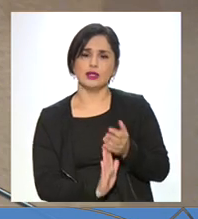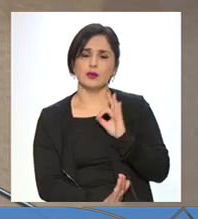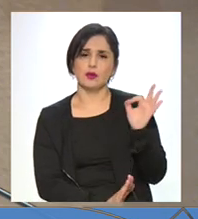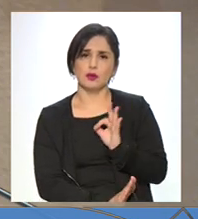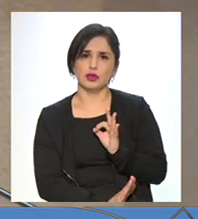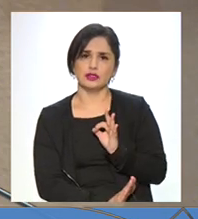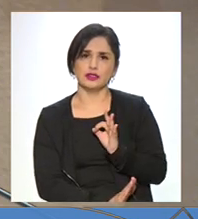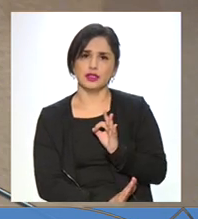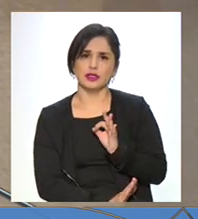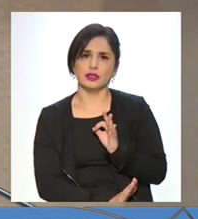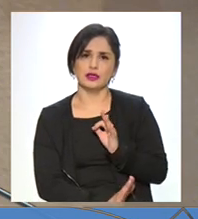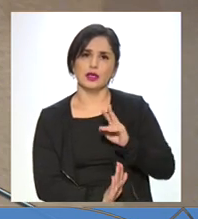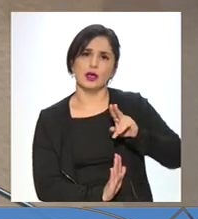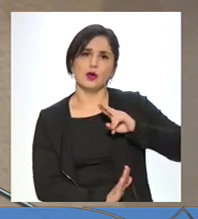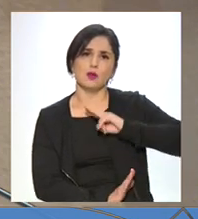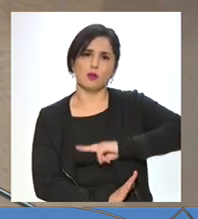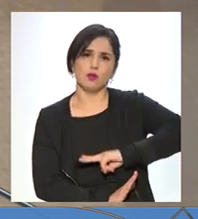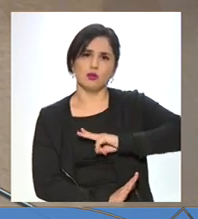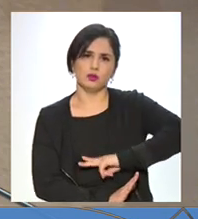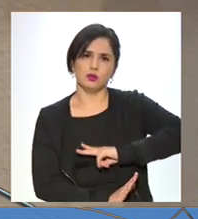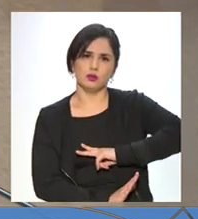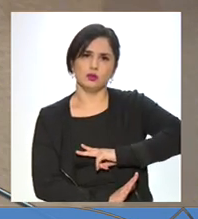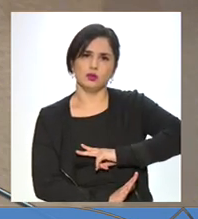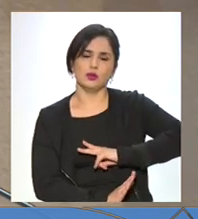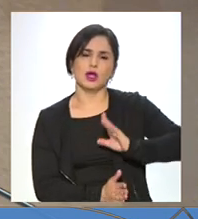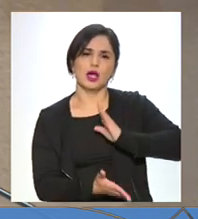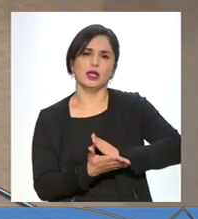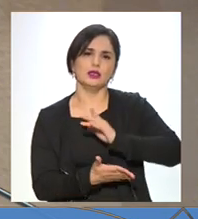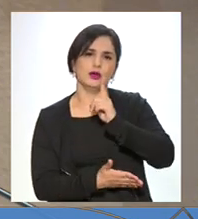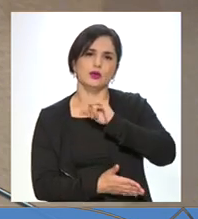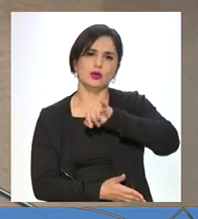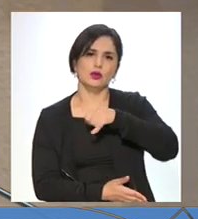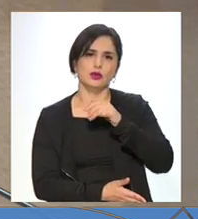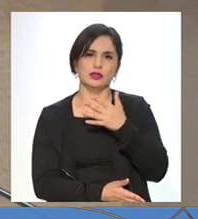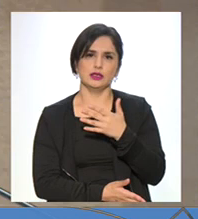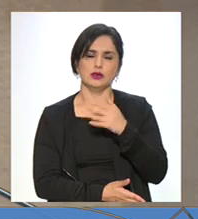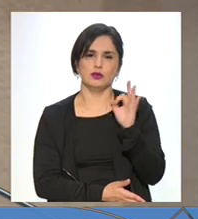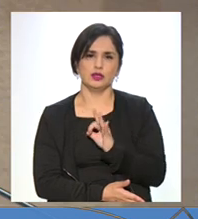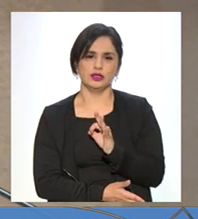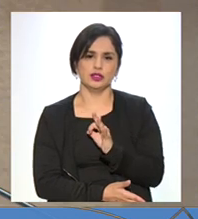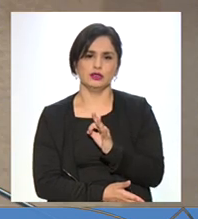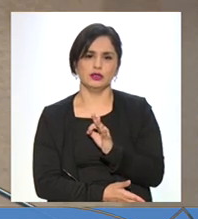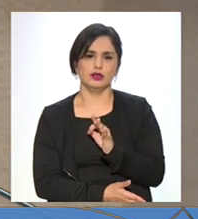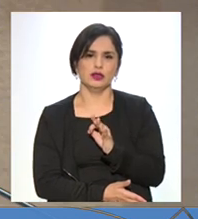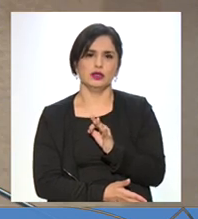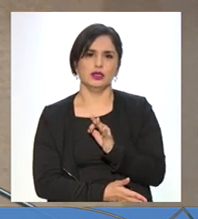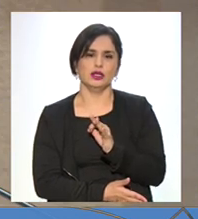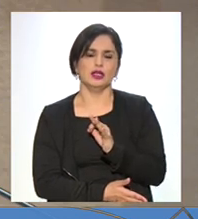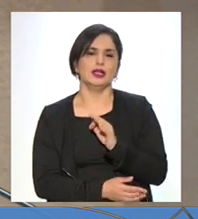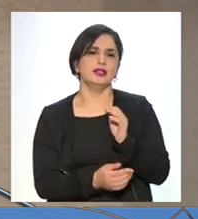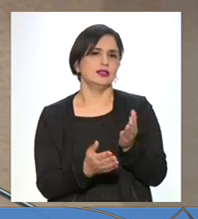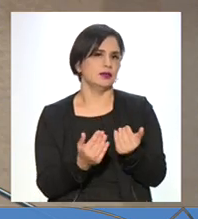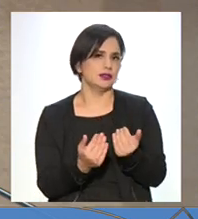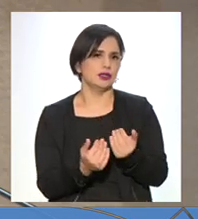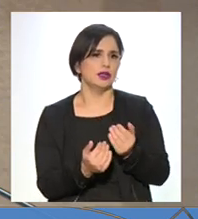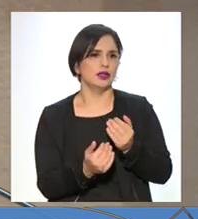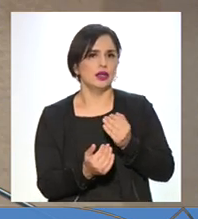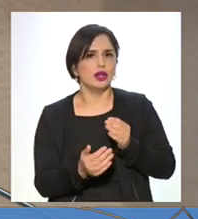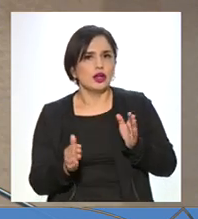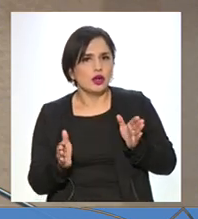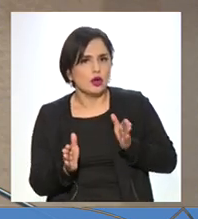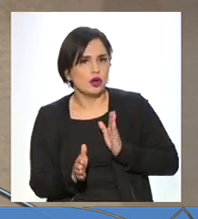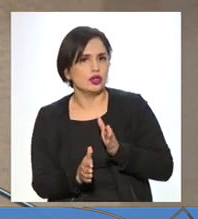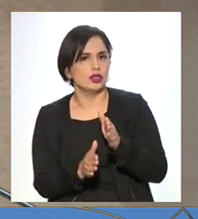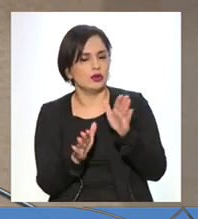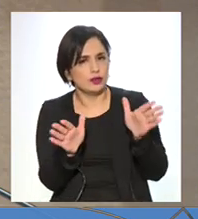de política monetaria hasta 1,5%, y hoy comunicamos que la convergencia de la inflación a la meta requerirá continuar retirando el impulso